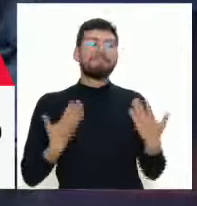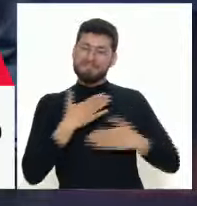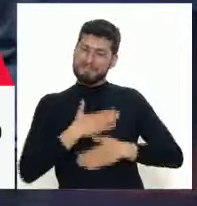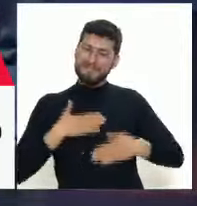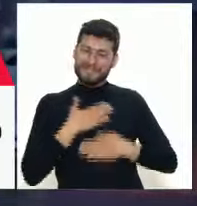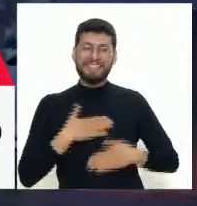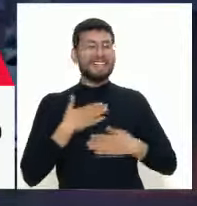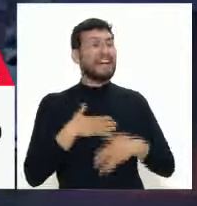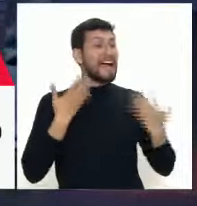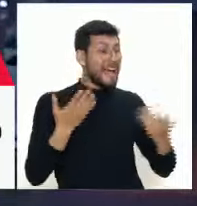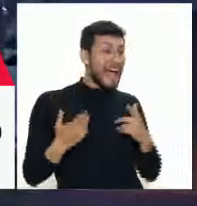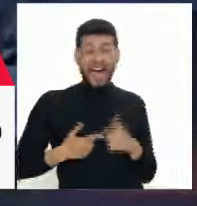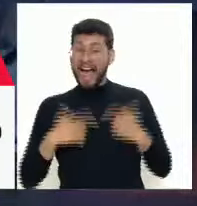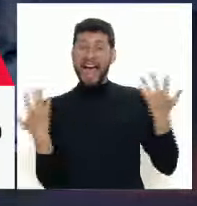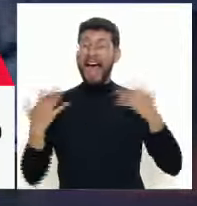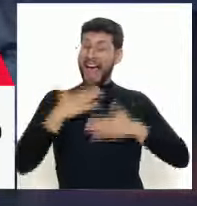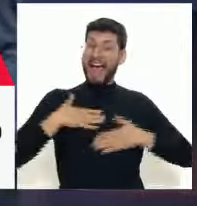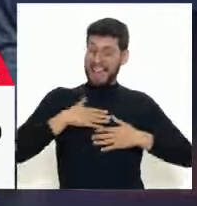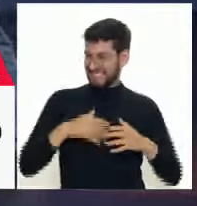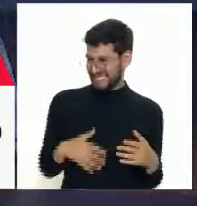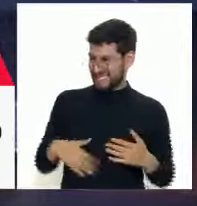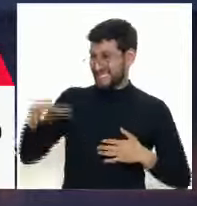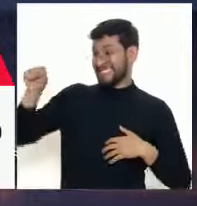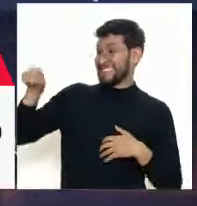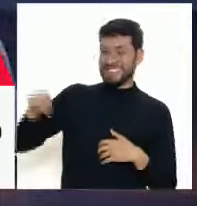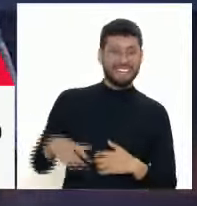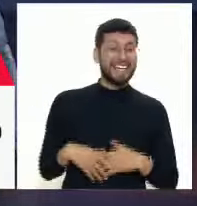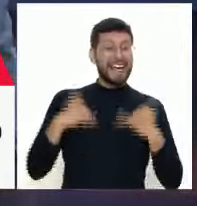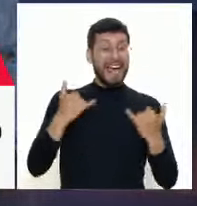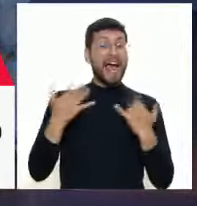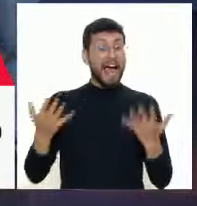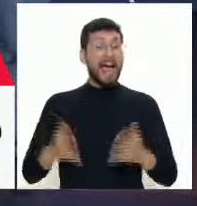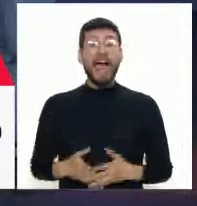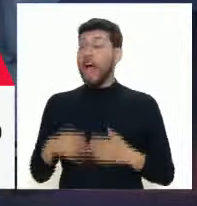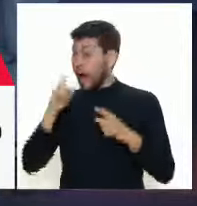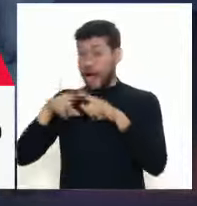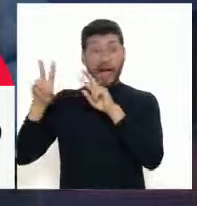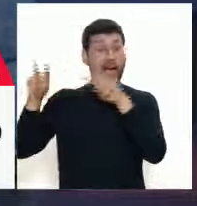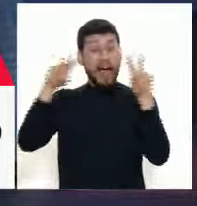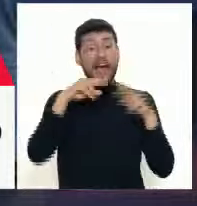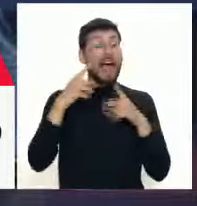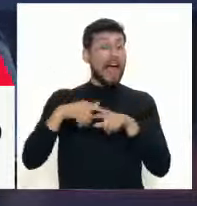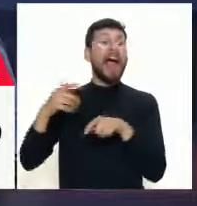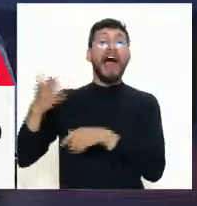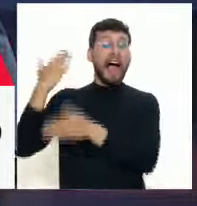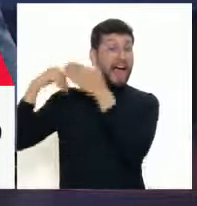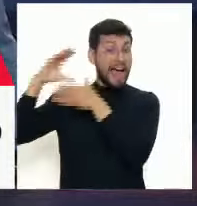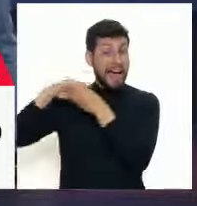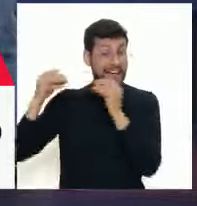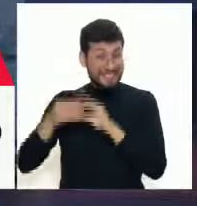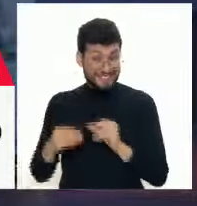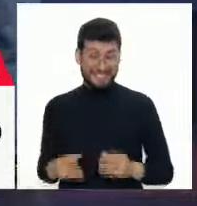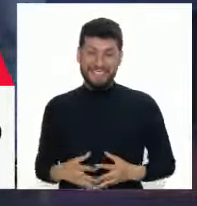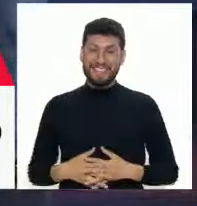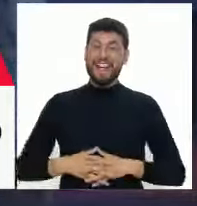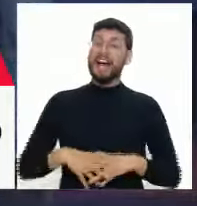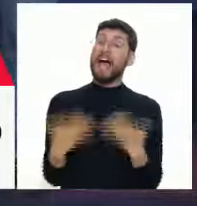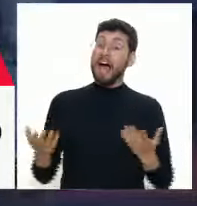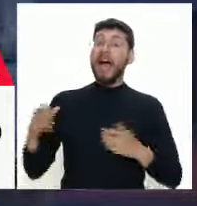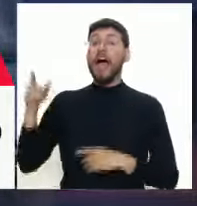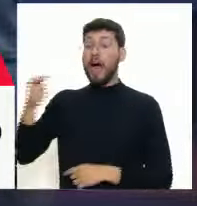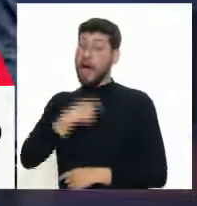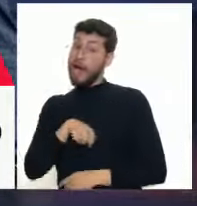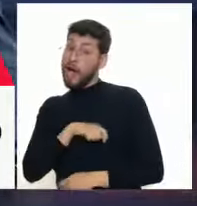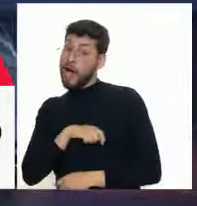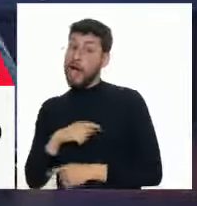e entretenida. Así es, y viajaremos por distintas épocas desde nuestra historia, de la